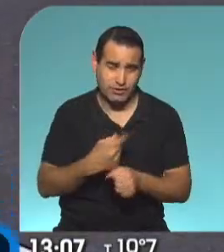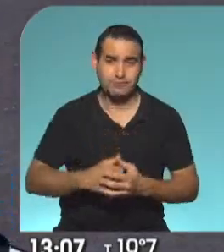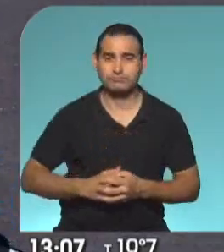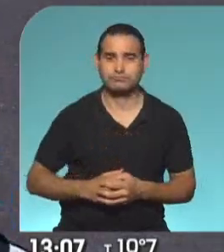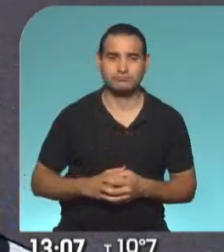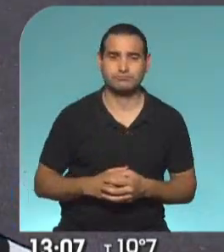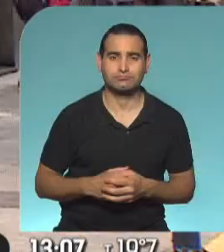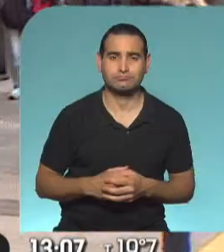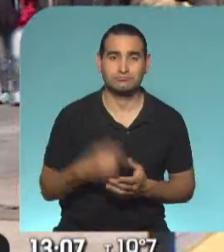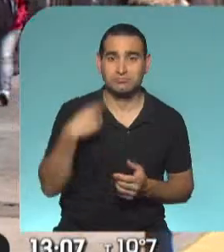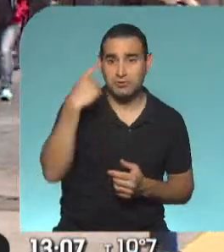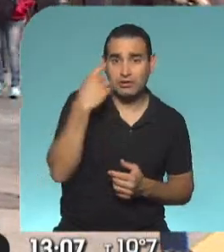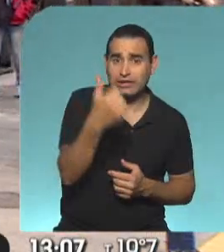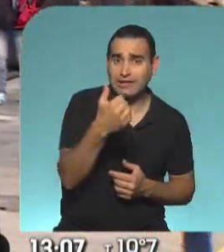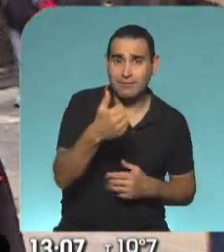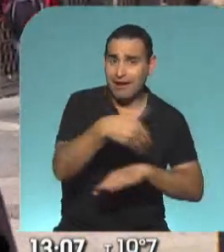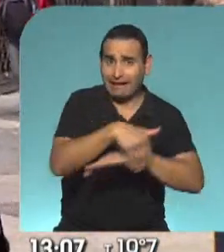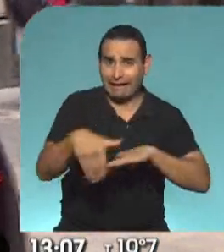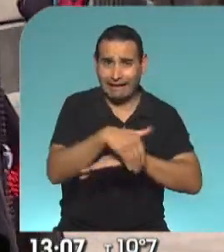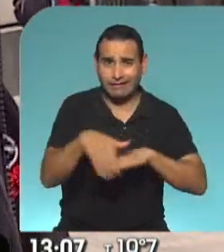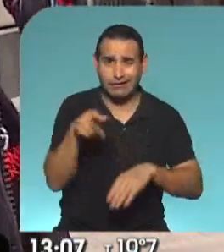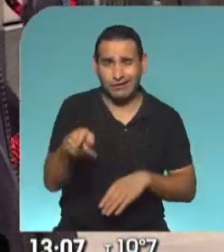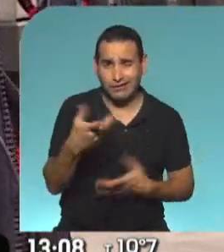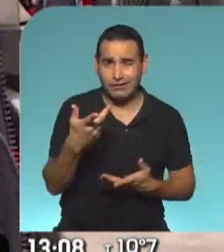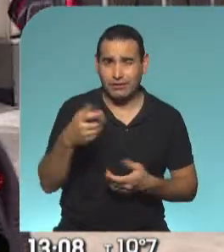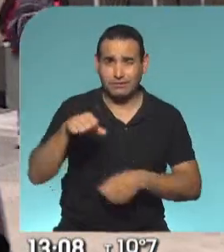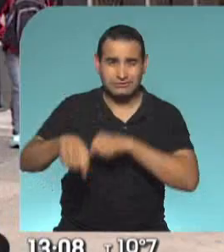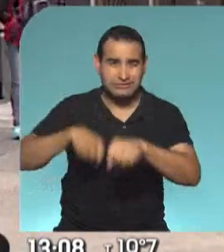en la avenida se respeta muy, muy poco lo que es